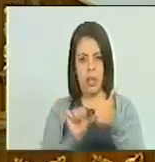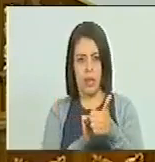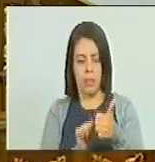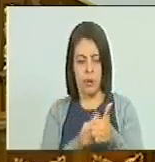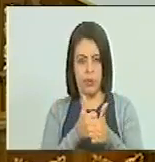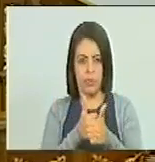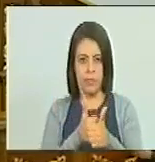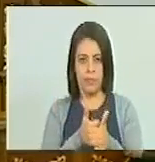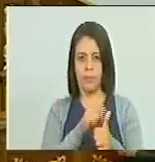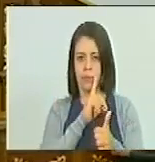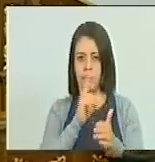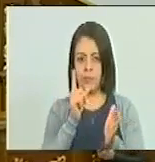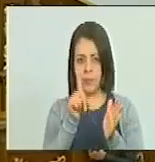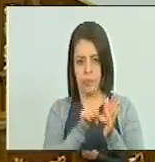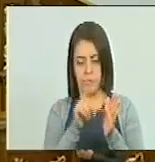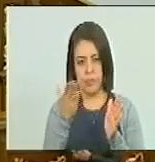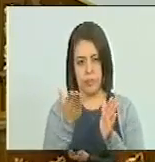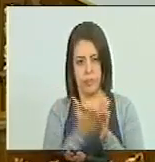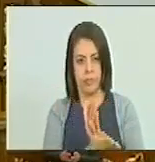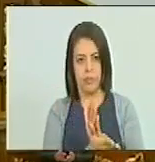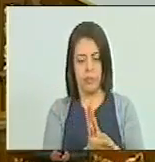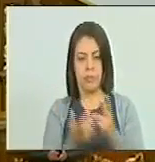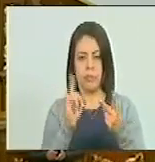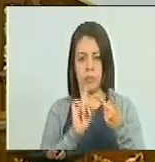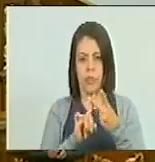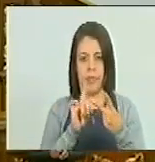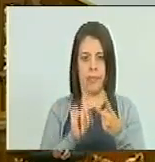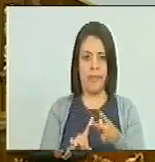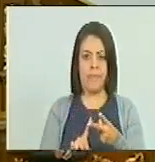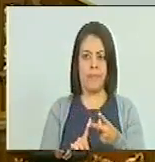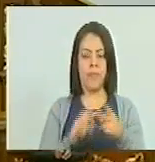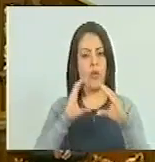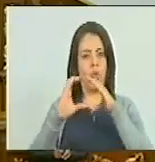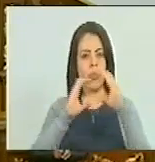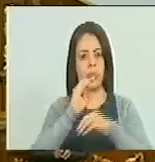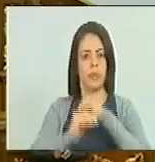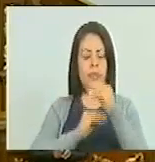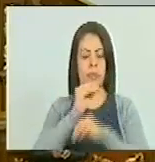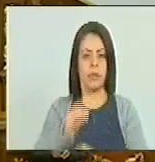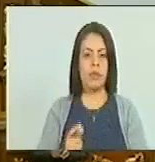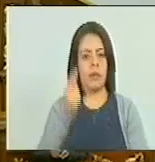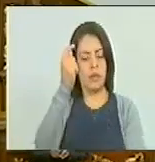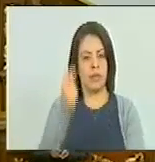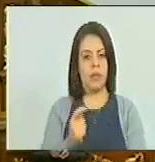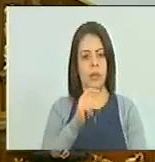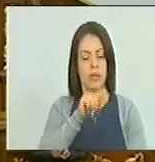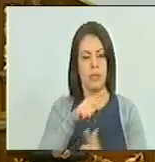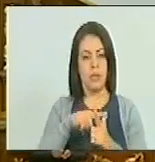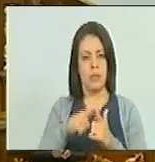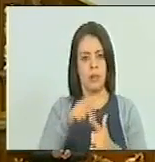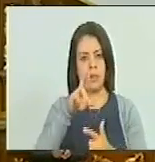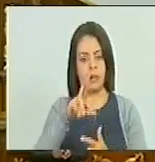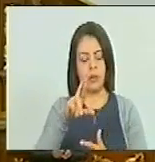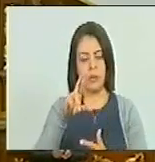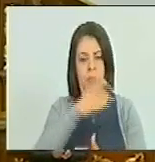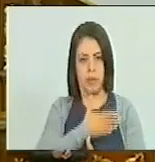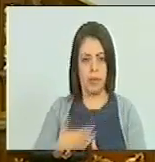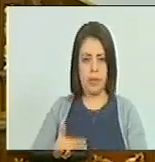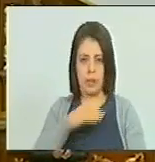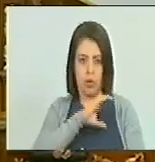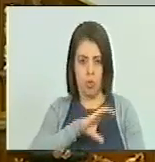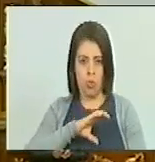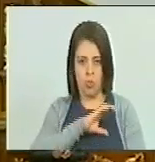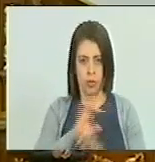diputados suplentes indicados en lista anexa. Segundo, comunicación suscrita por el diputado Rigel Sergen, presidente de la